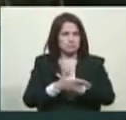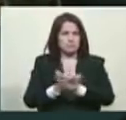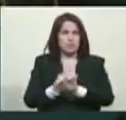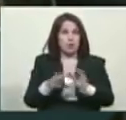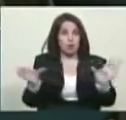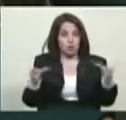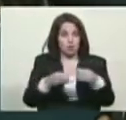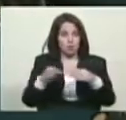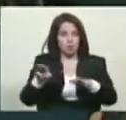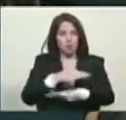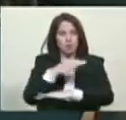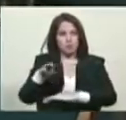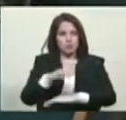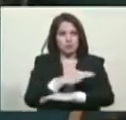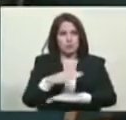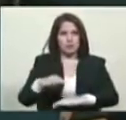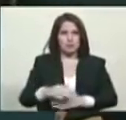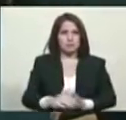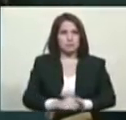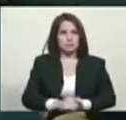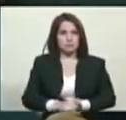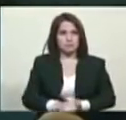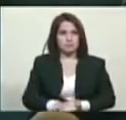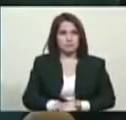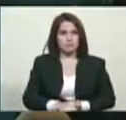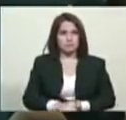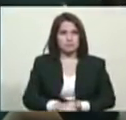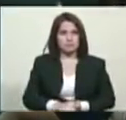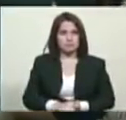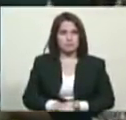grupo musical en honor al presidente boliviano.